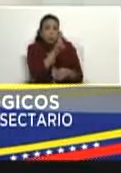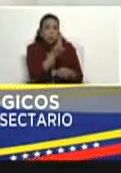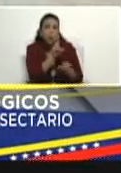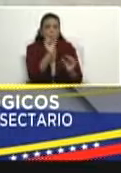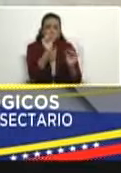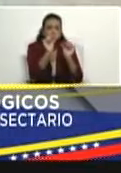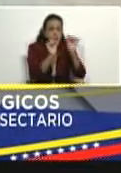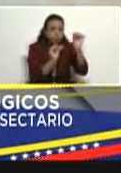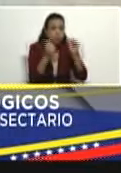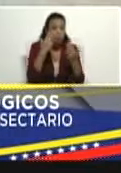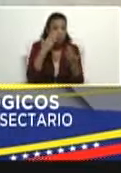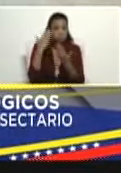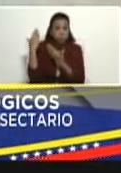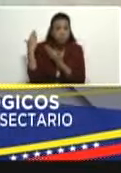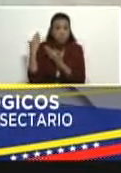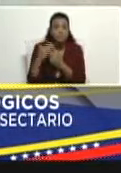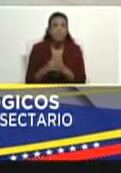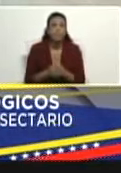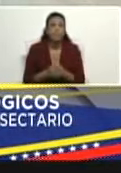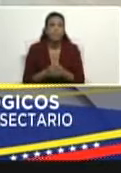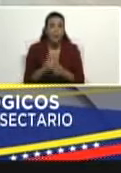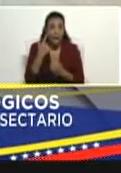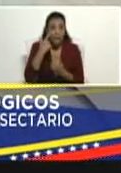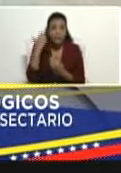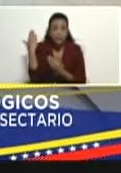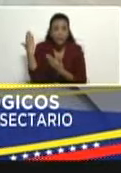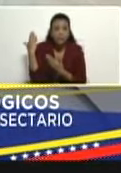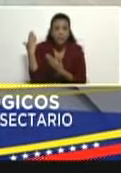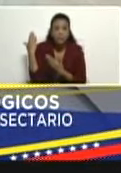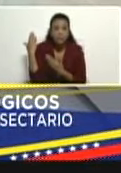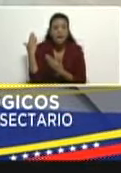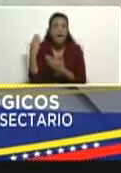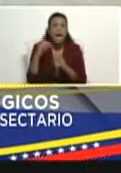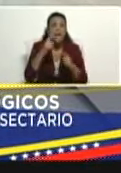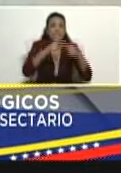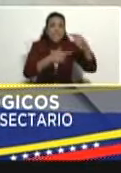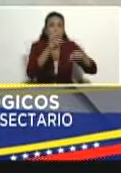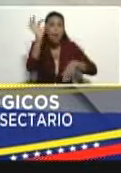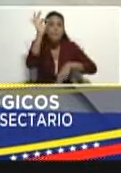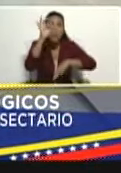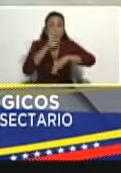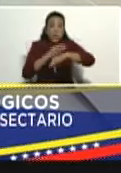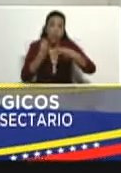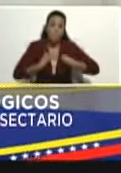esta gráfica que tenemos acá. Aquí está representado el ciclo de vida de un mosquito típico.